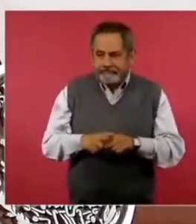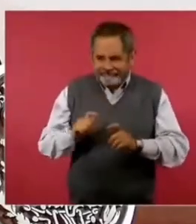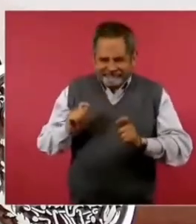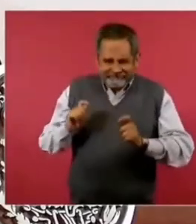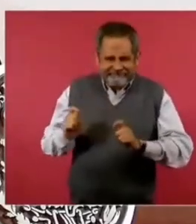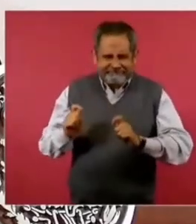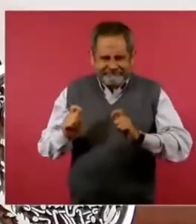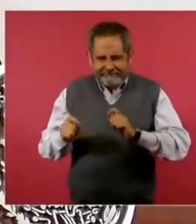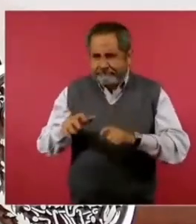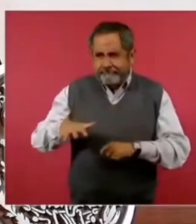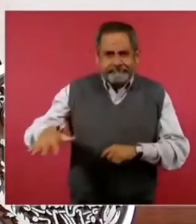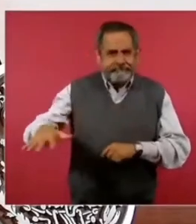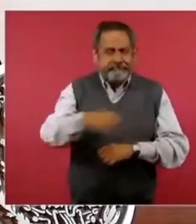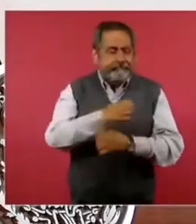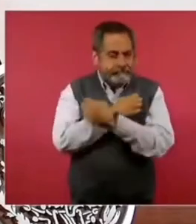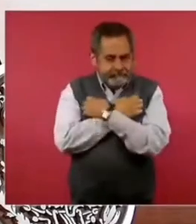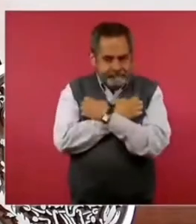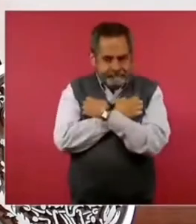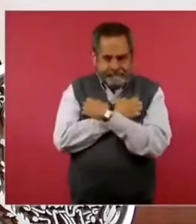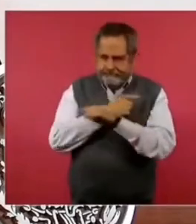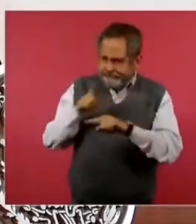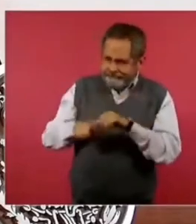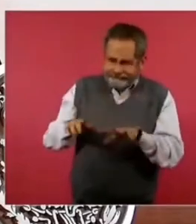transformación de la educación,